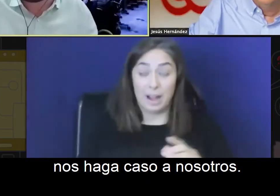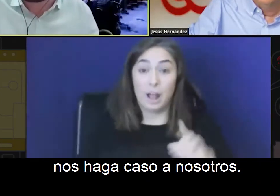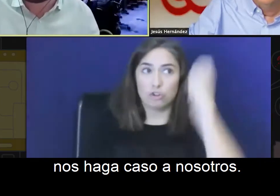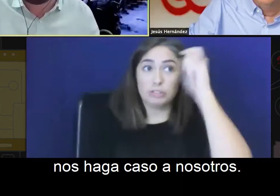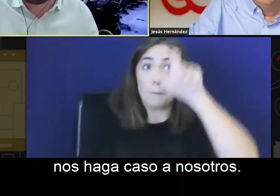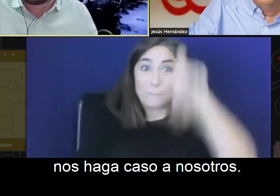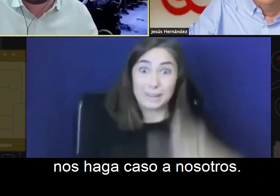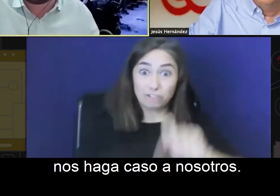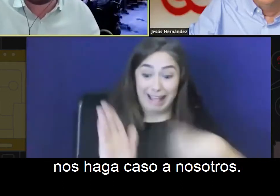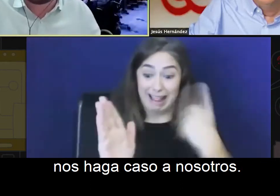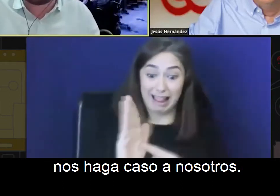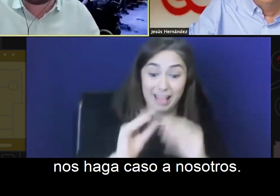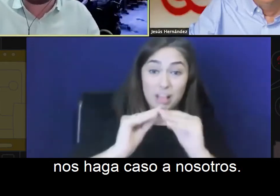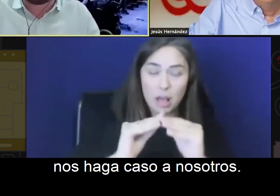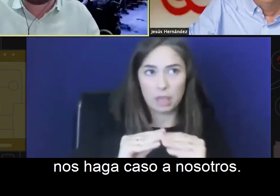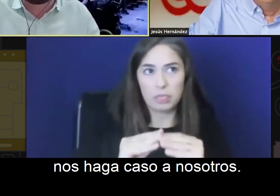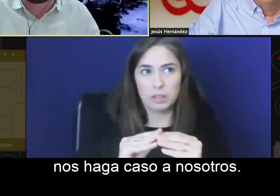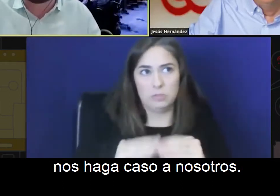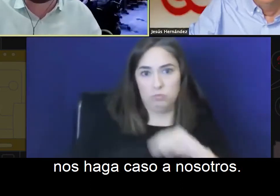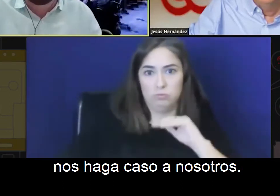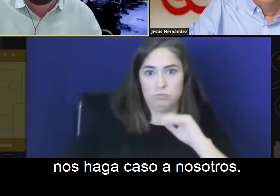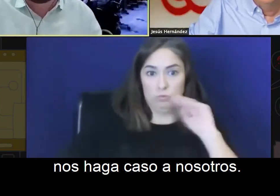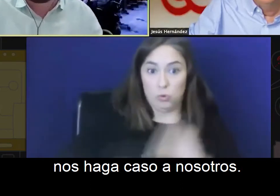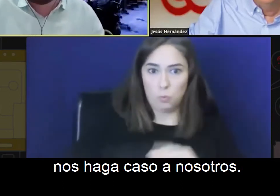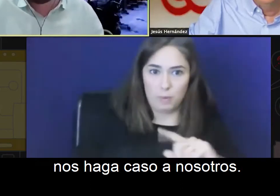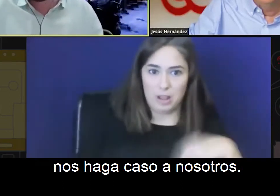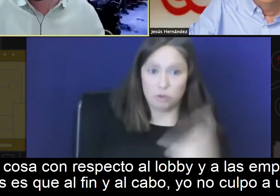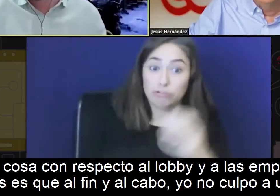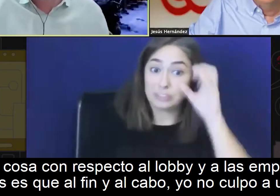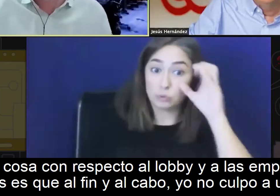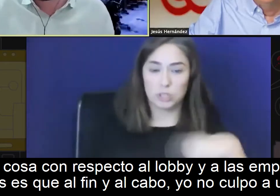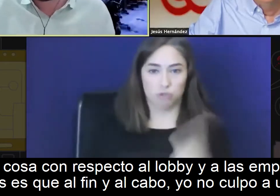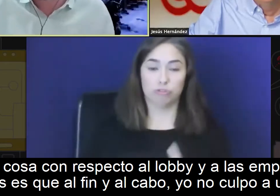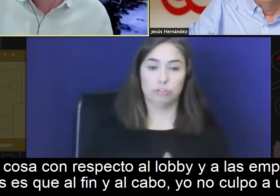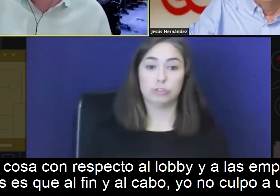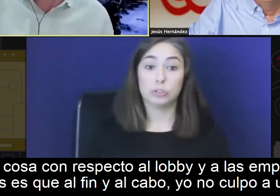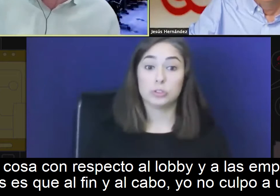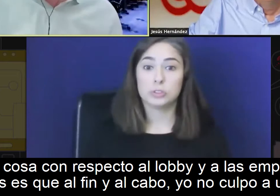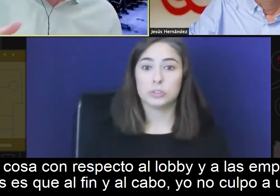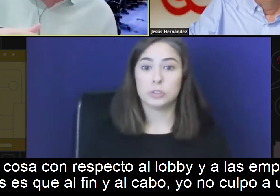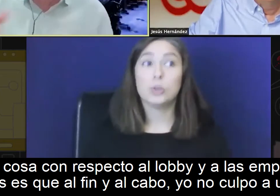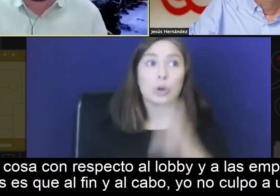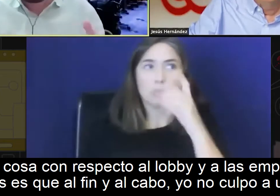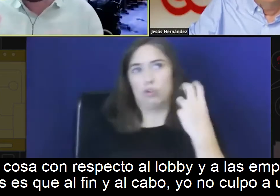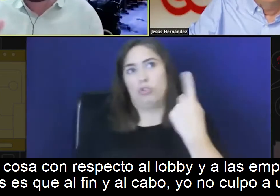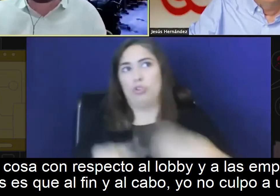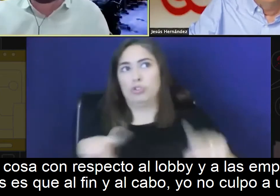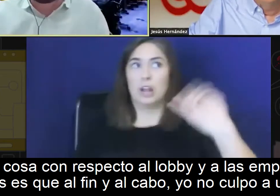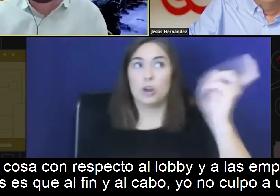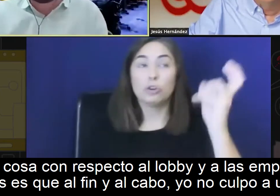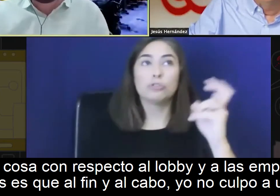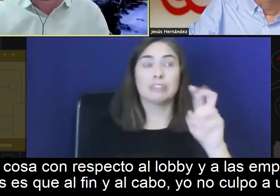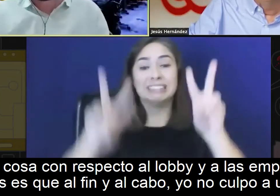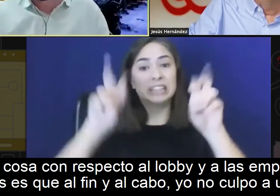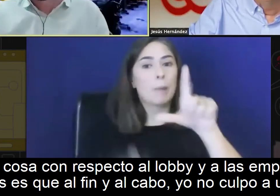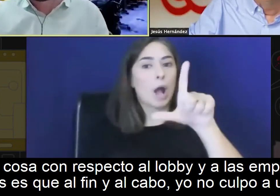haga caso a nosotros. Porque otra cosa con respecto al lobby y a las empresas que son aliadas y no